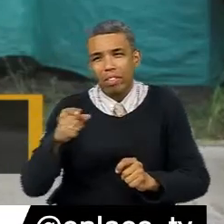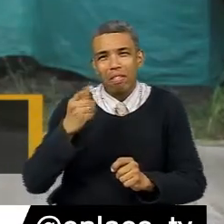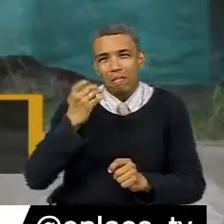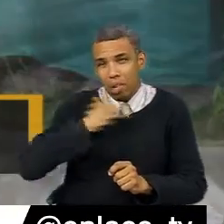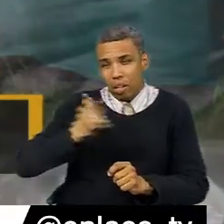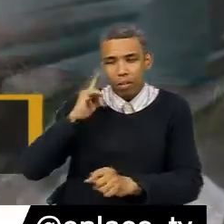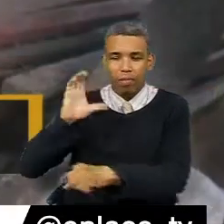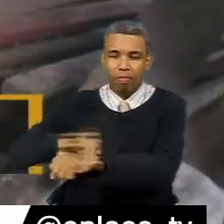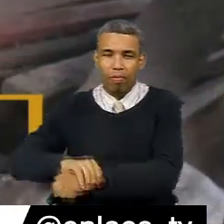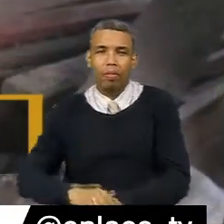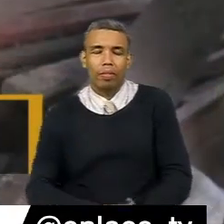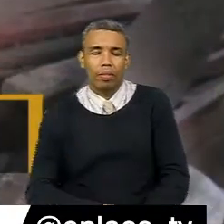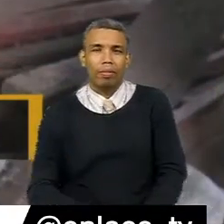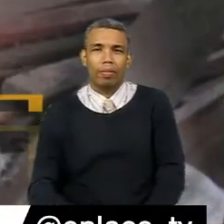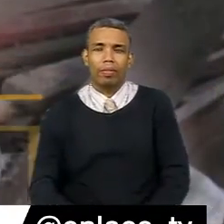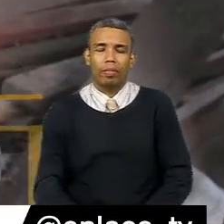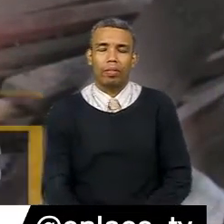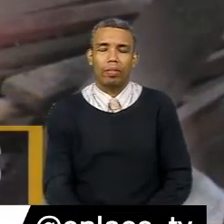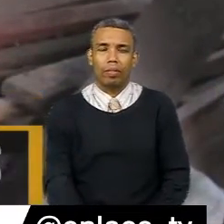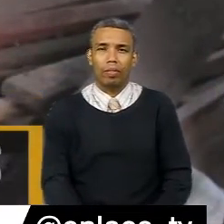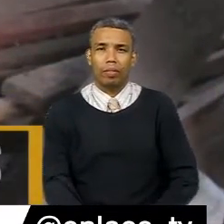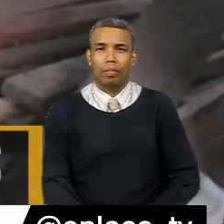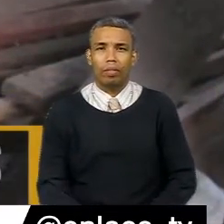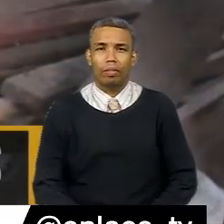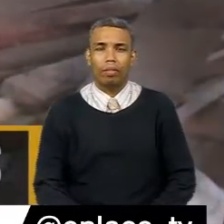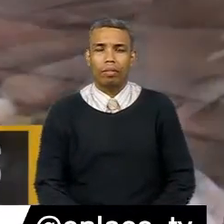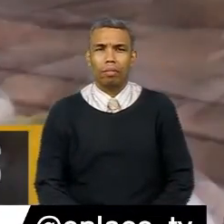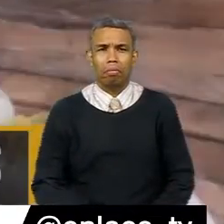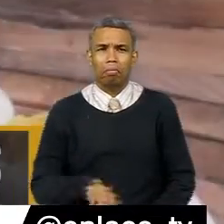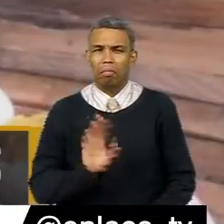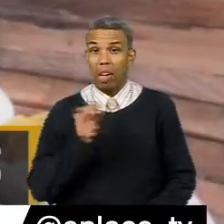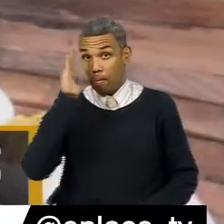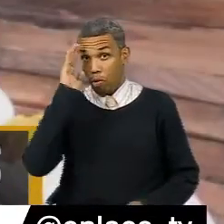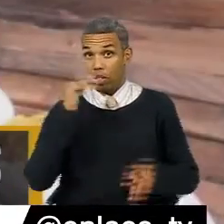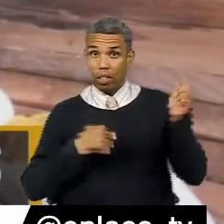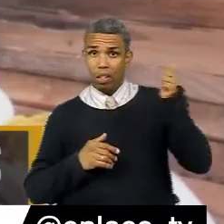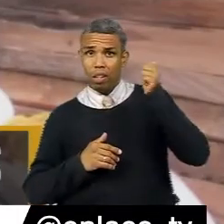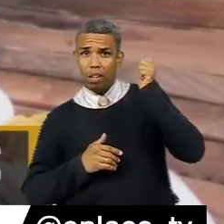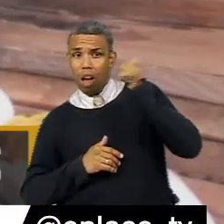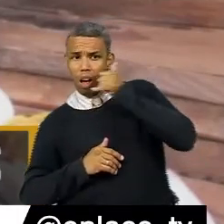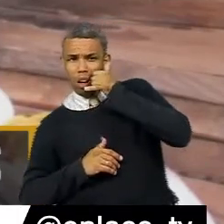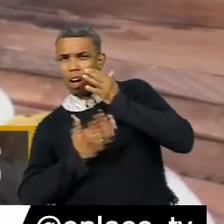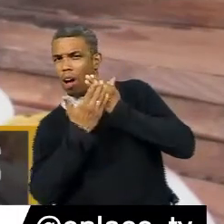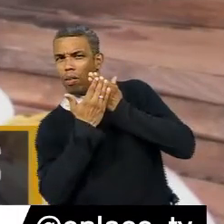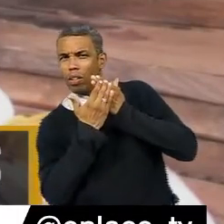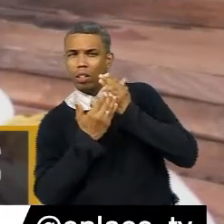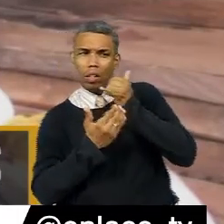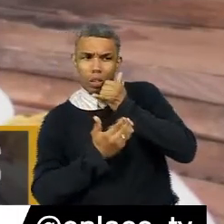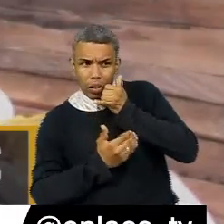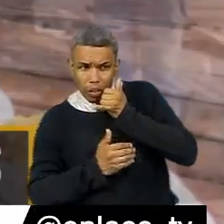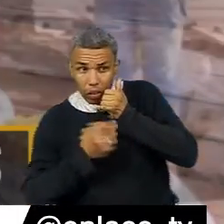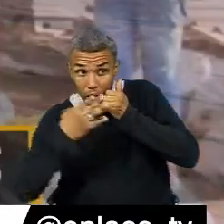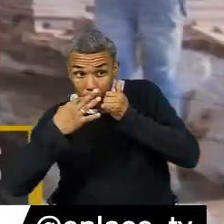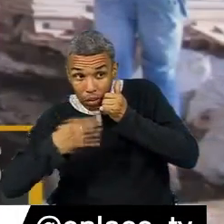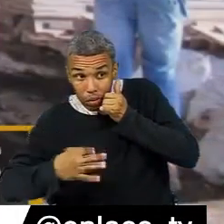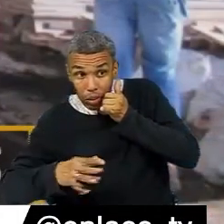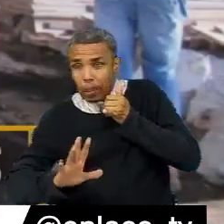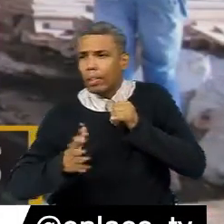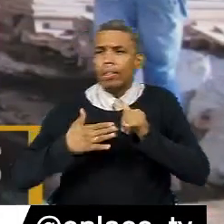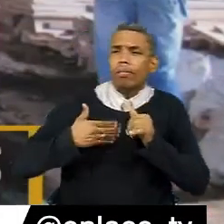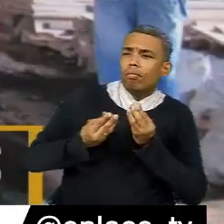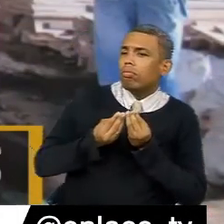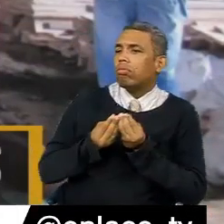alertaba sobre la presencia de hombres sospechosos reunidos en cercanías del establecimiento educativo Luis Eduardo Díaz. Al llegar la patrulla hallaron en una carpintería